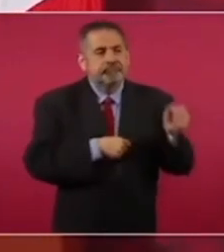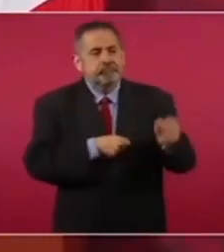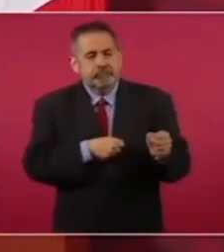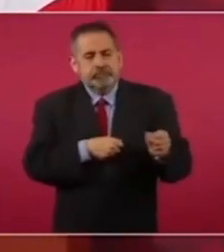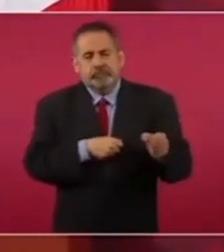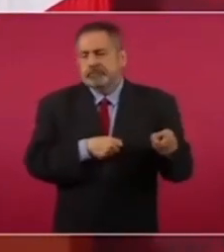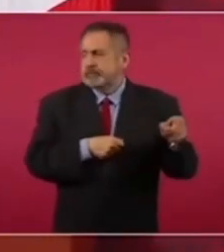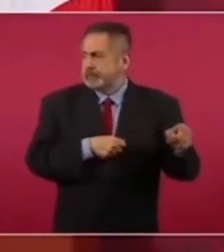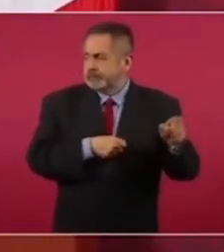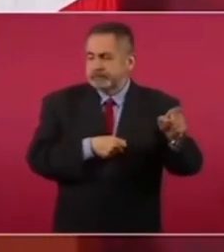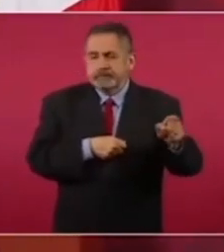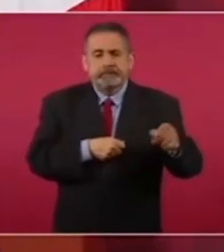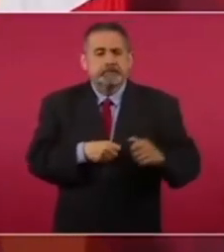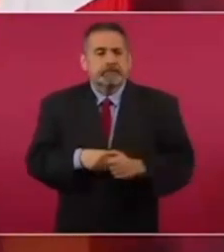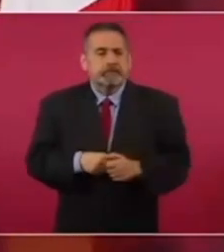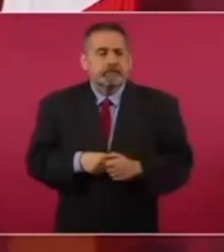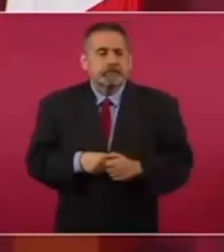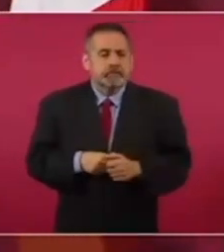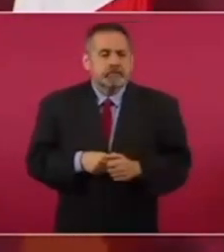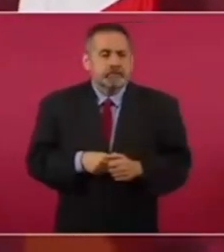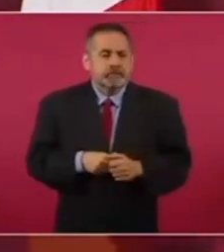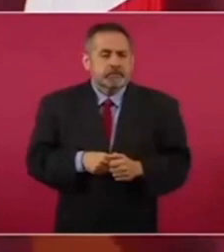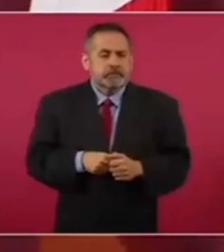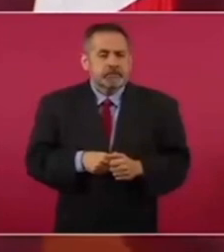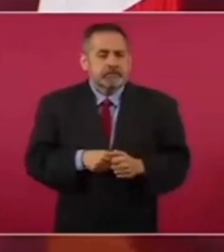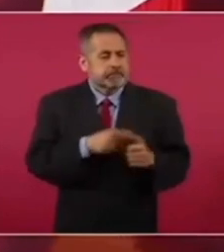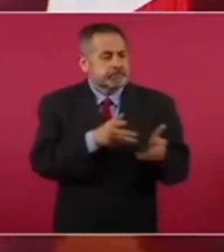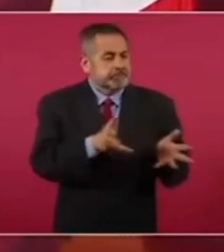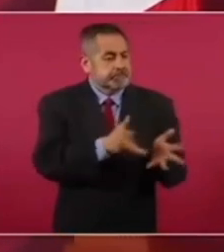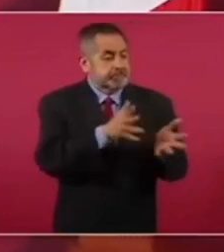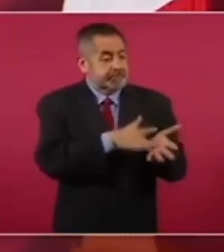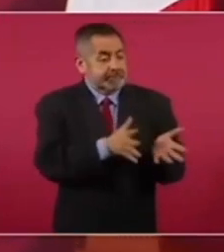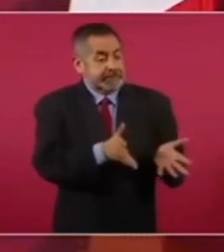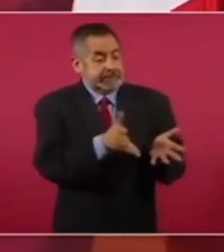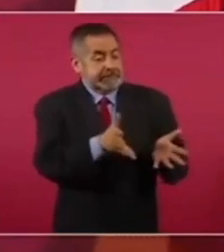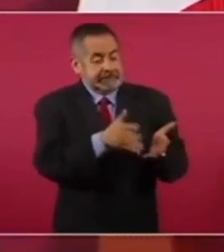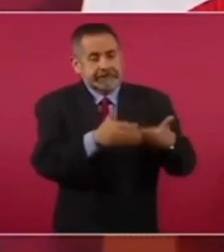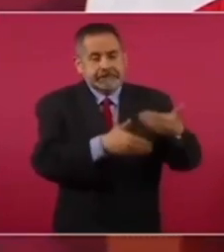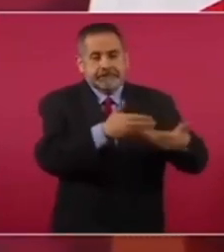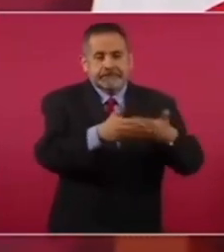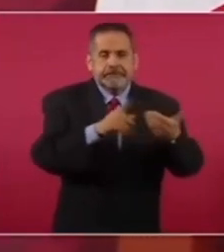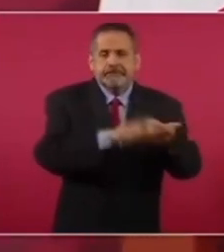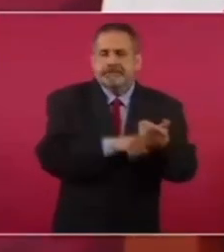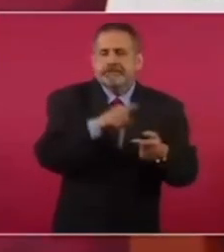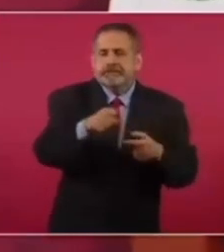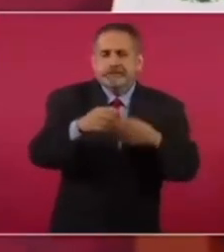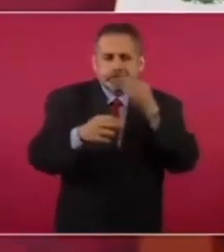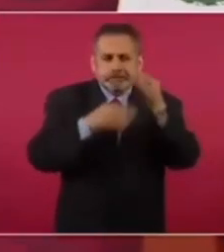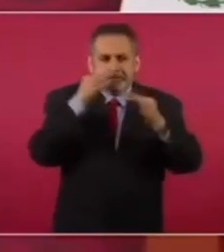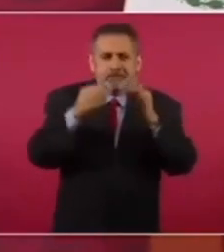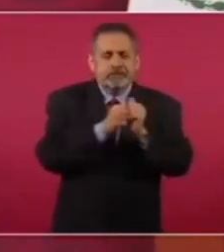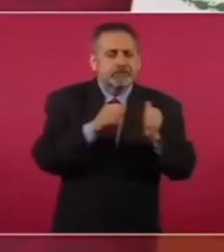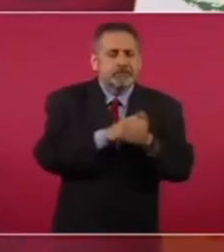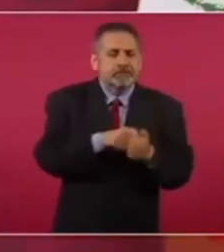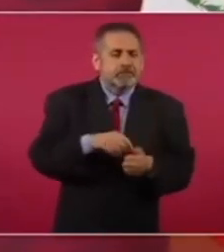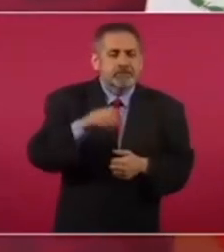Desde que lo empezaron a impulsar en un programa de Carmen